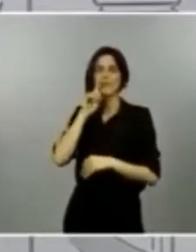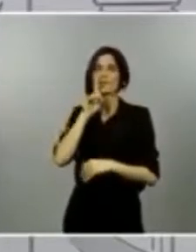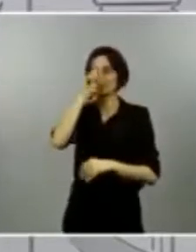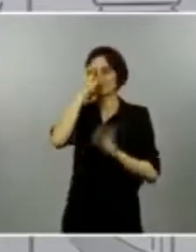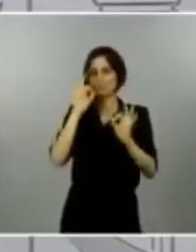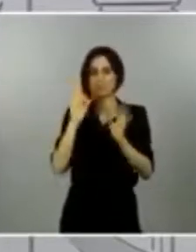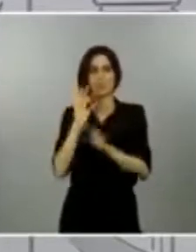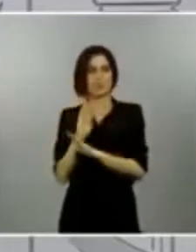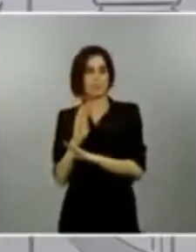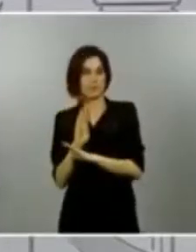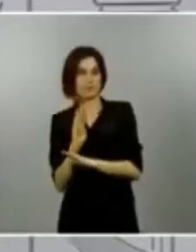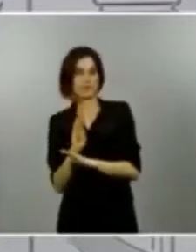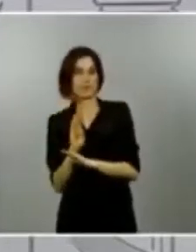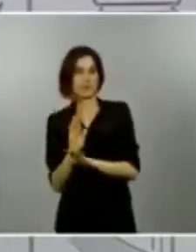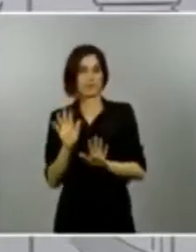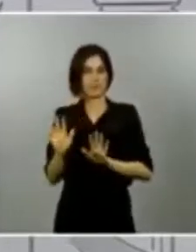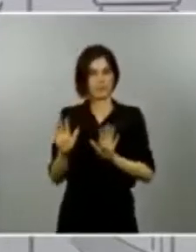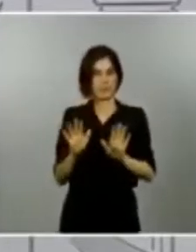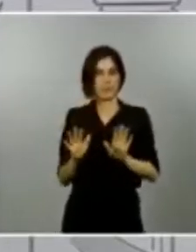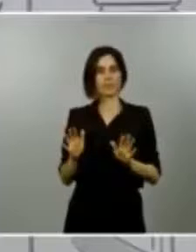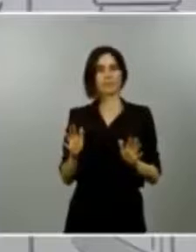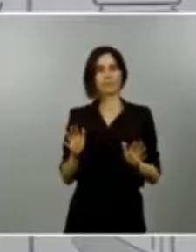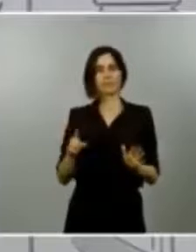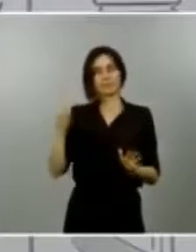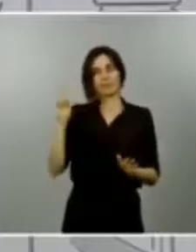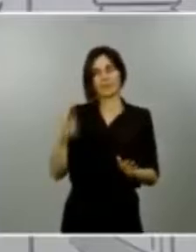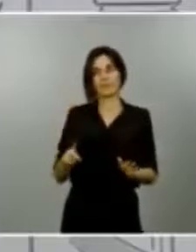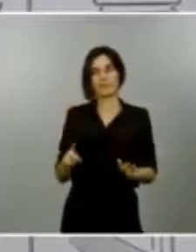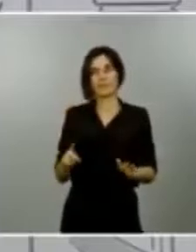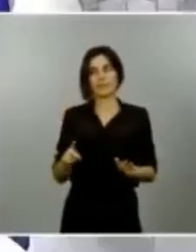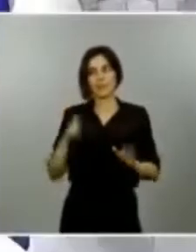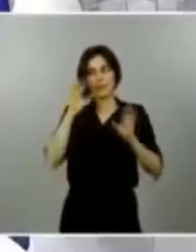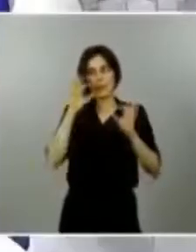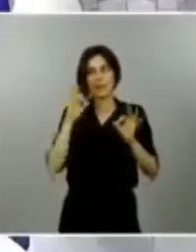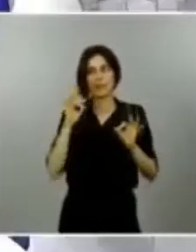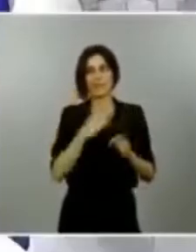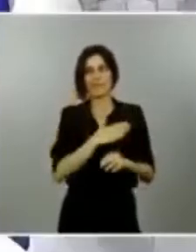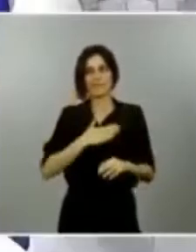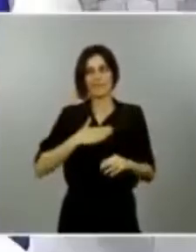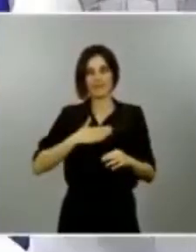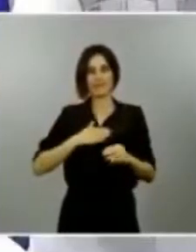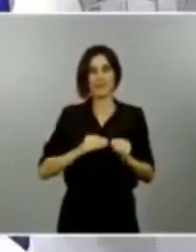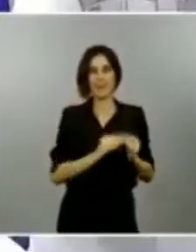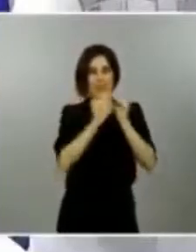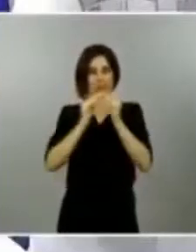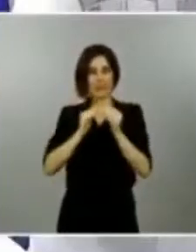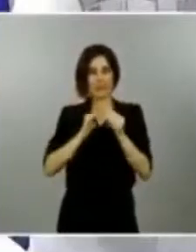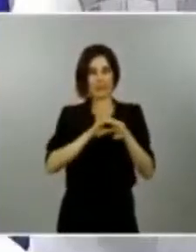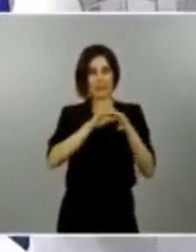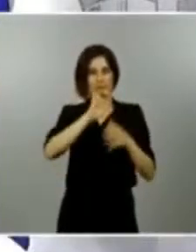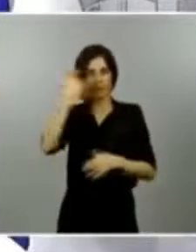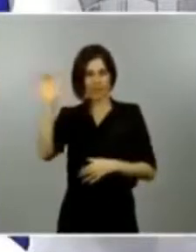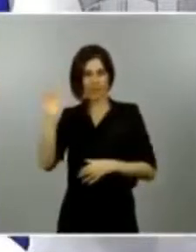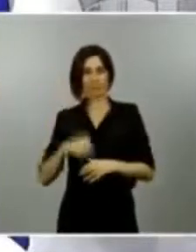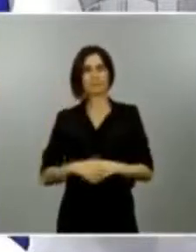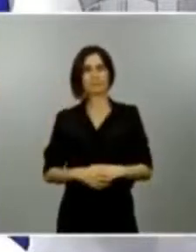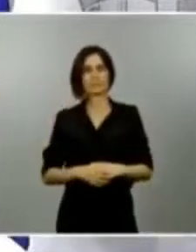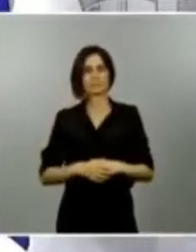al amparo de una respuesta europea el diario punto es pregunta ahora